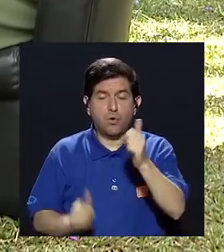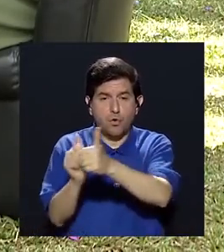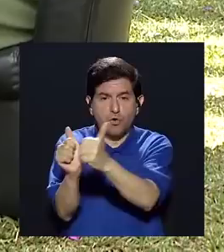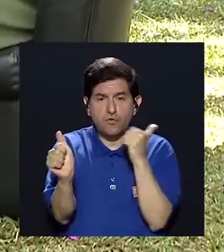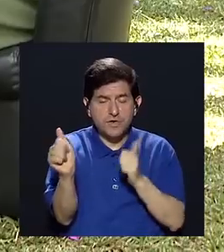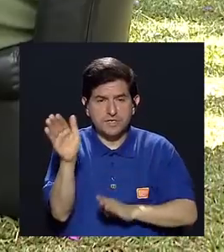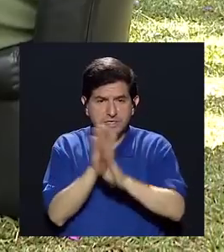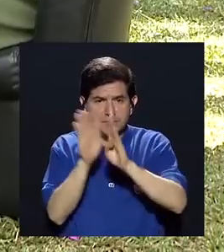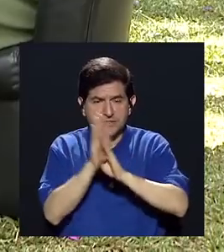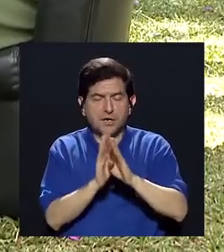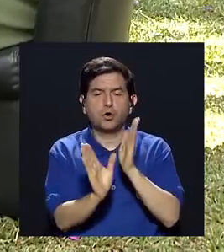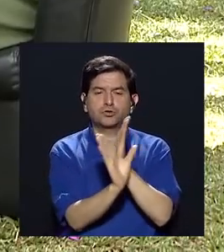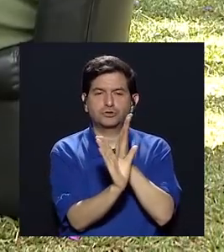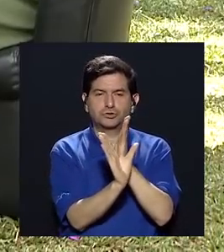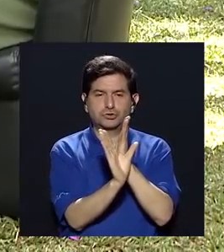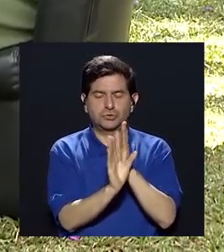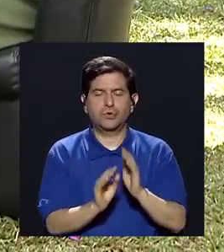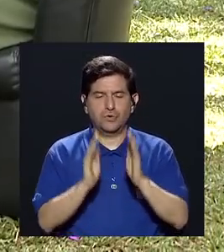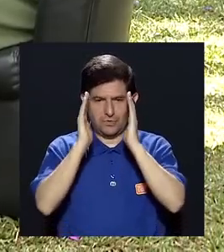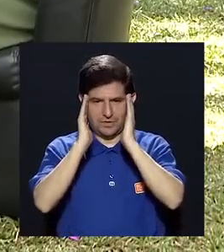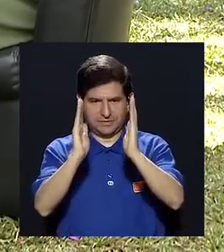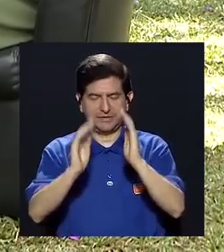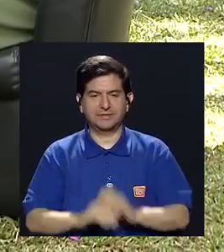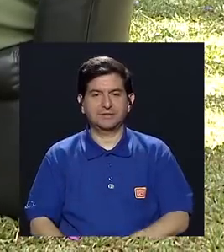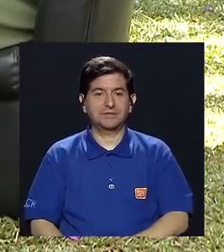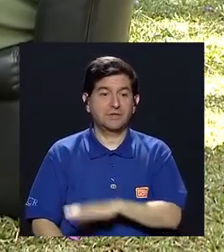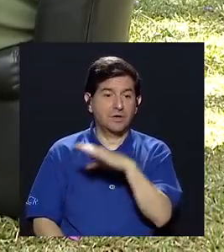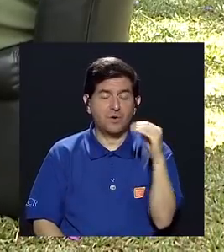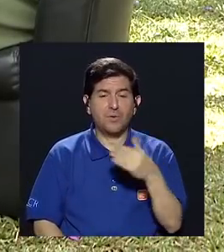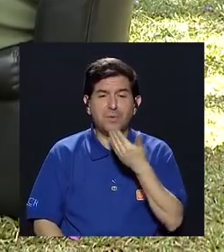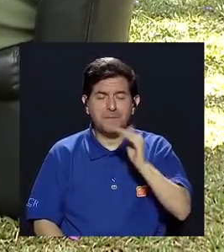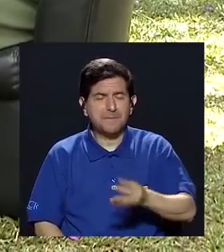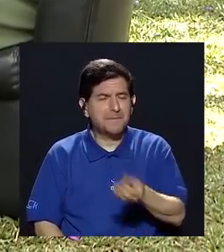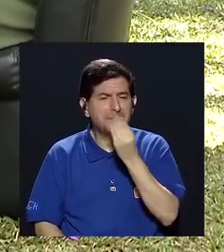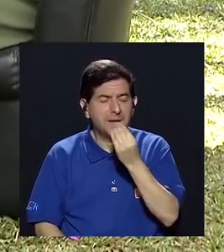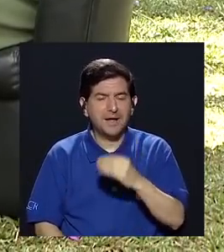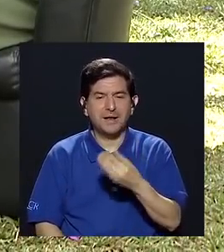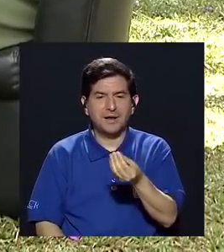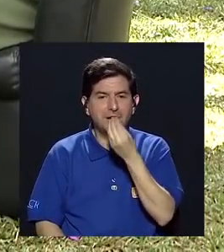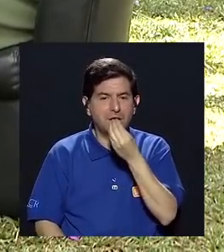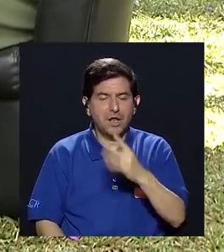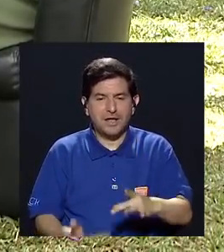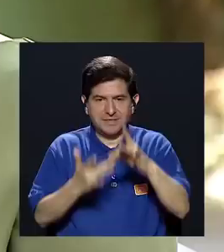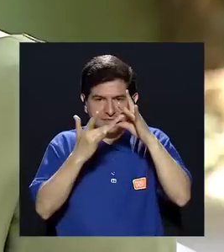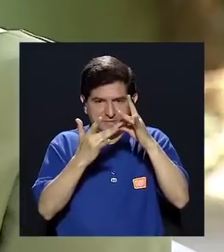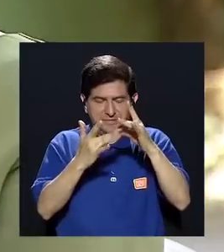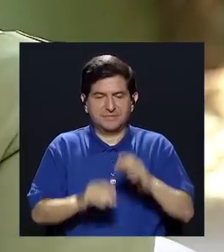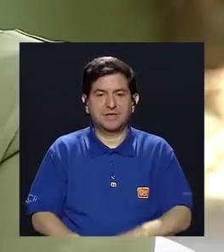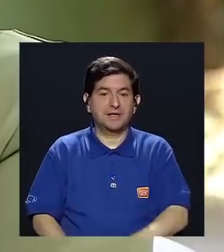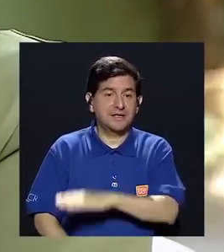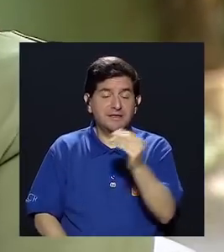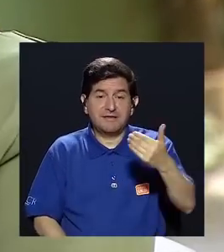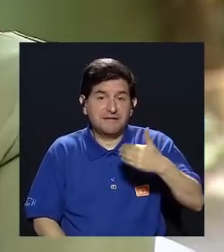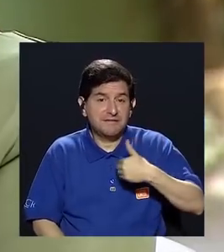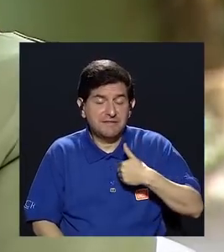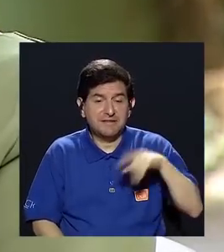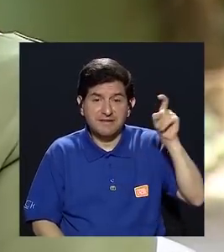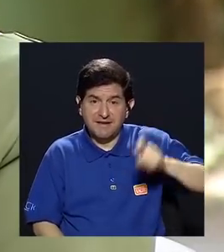rezago en el desarrollo, con el psicólogo. Si está con malnutrición, con el nutricionista. Y si